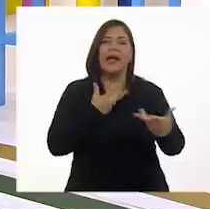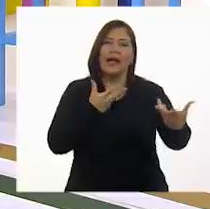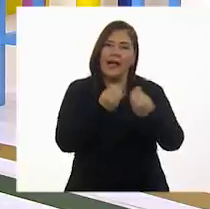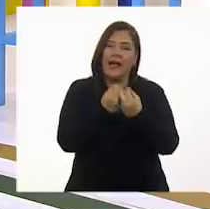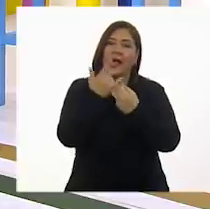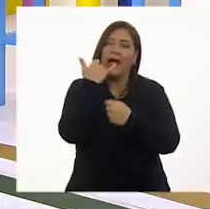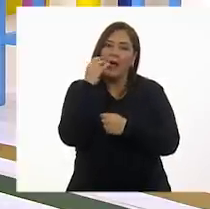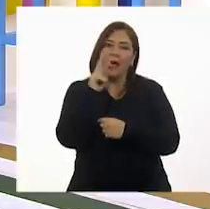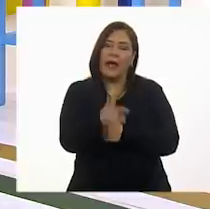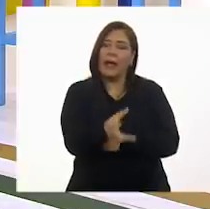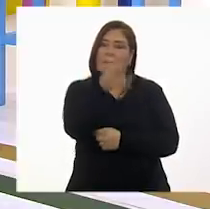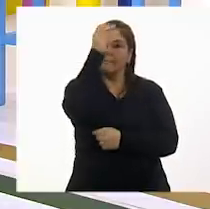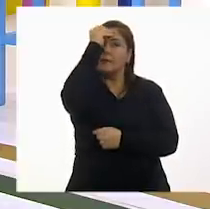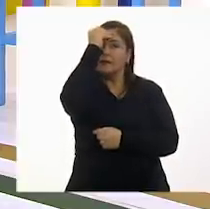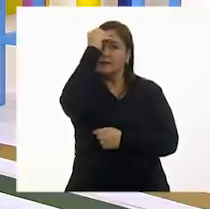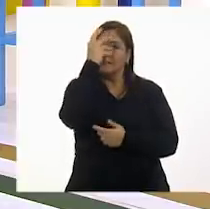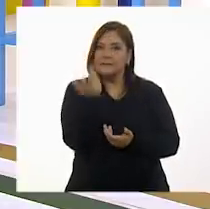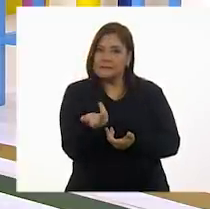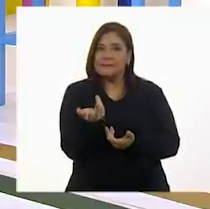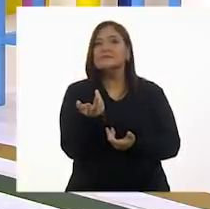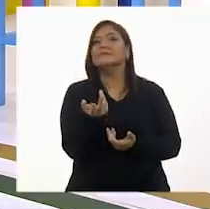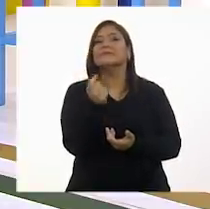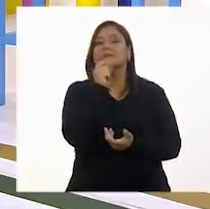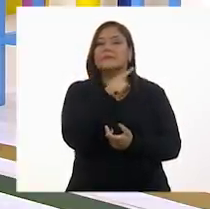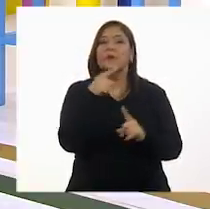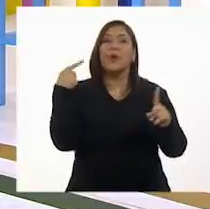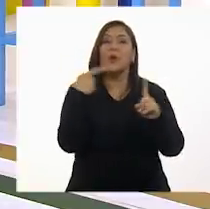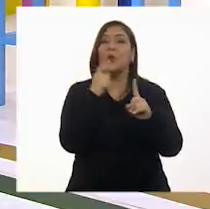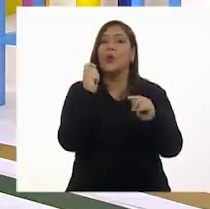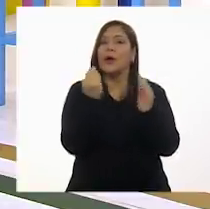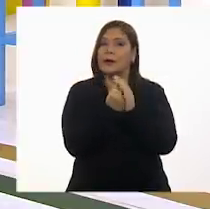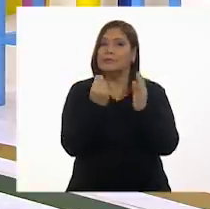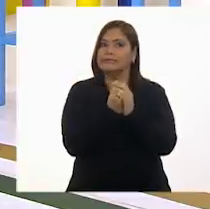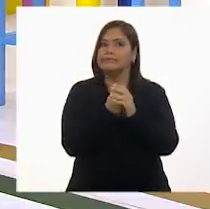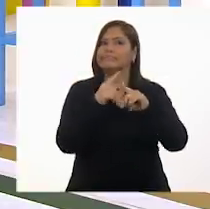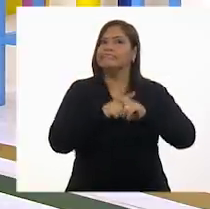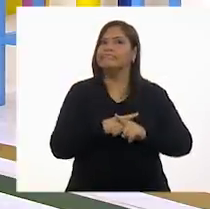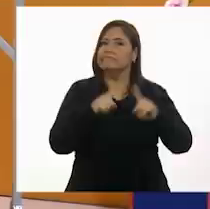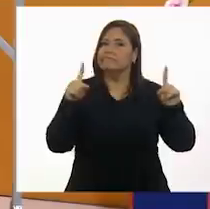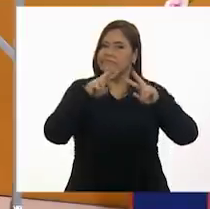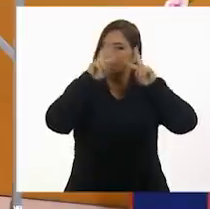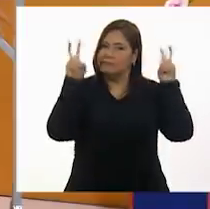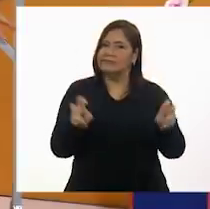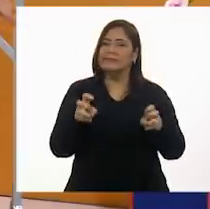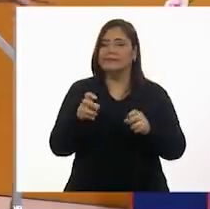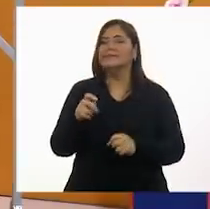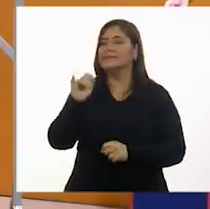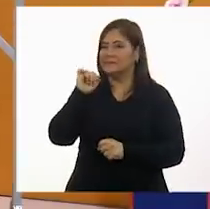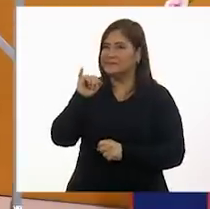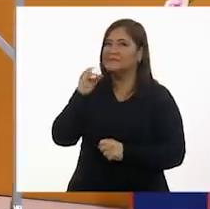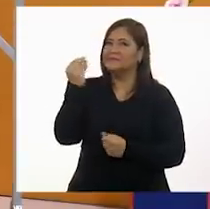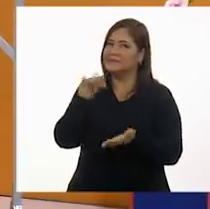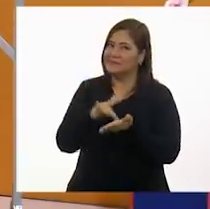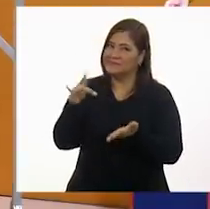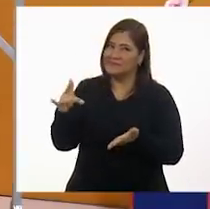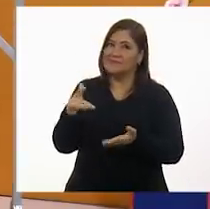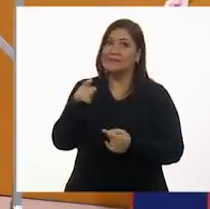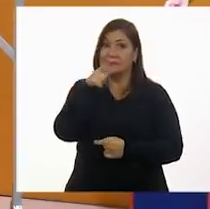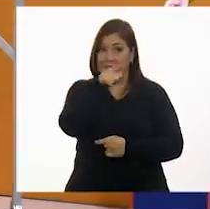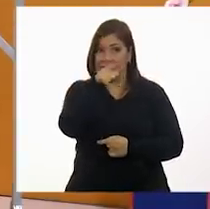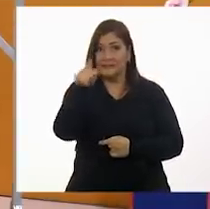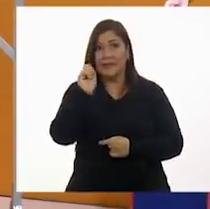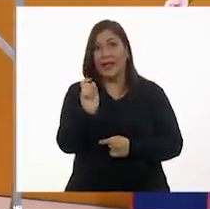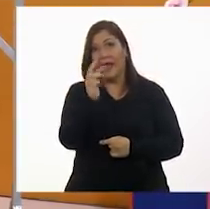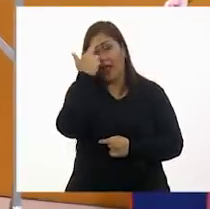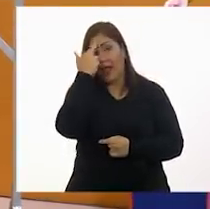nosotros aprendiendo y vimos una clase o un tema diferente. Así es. Pues muchas gracias. Y a ti te